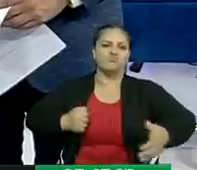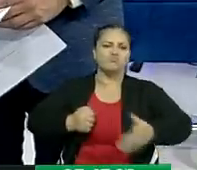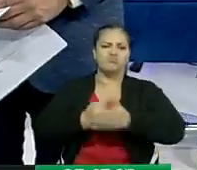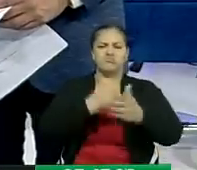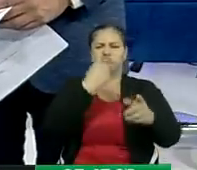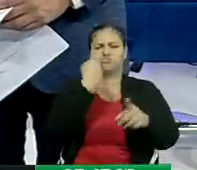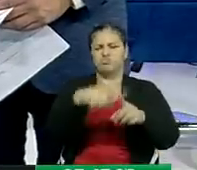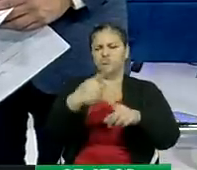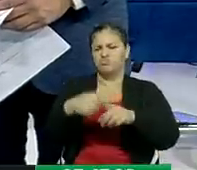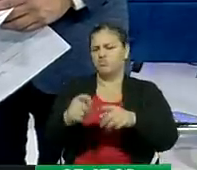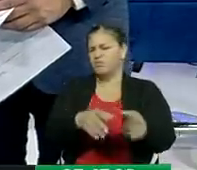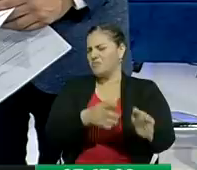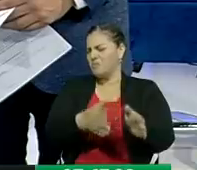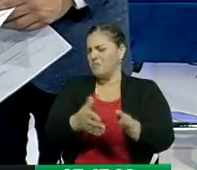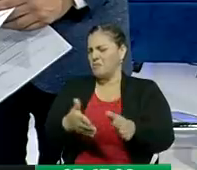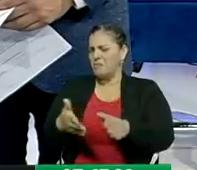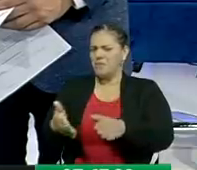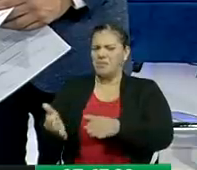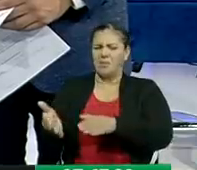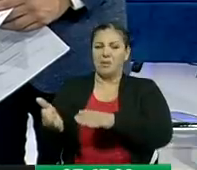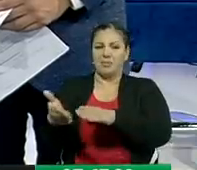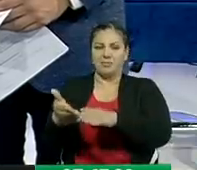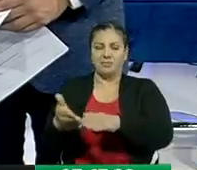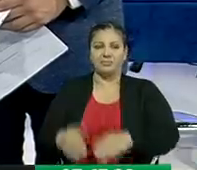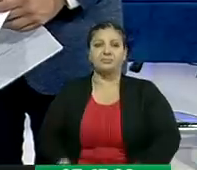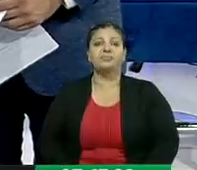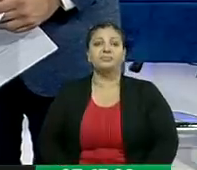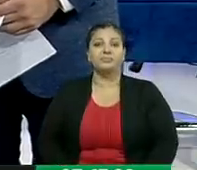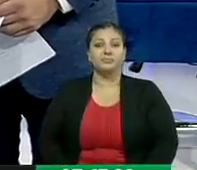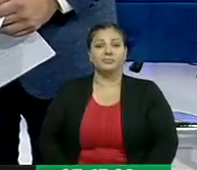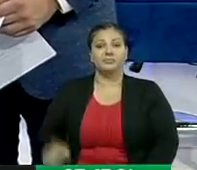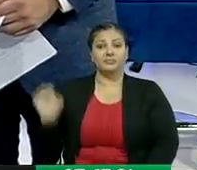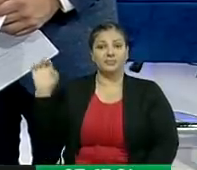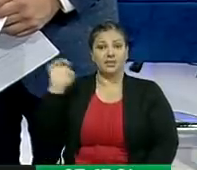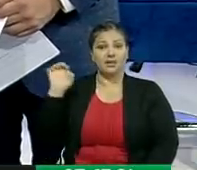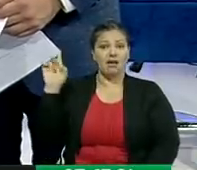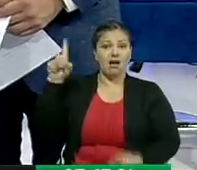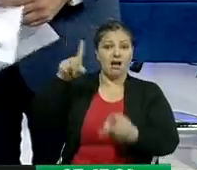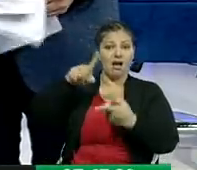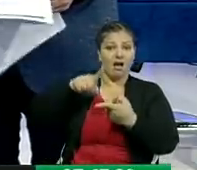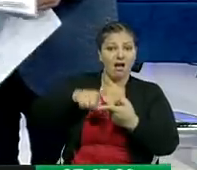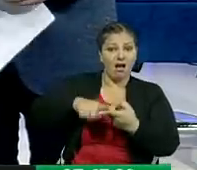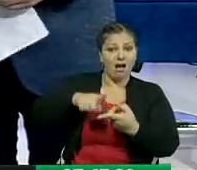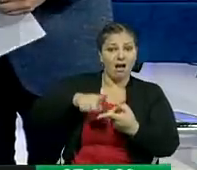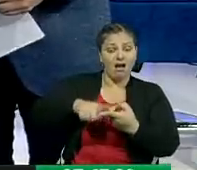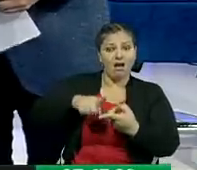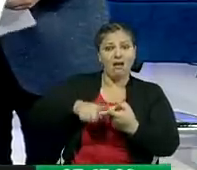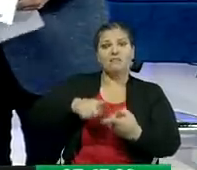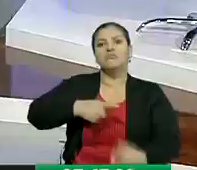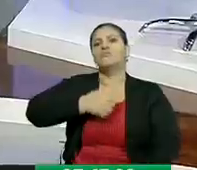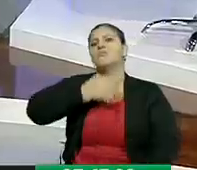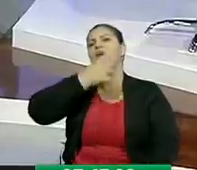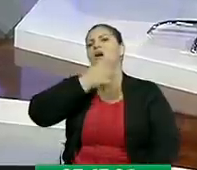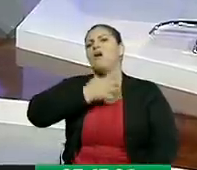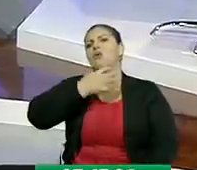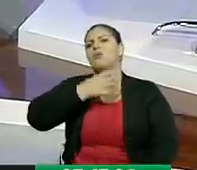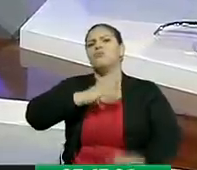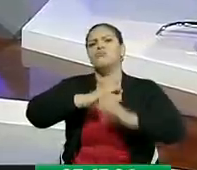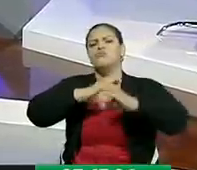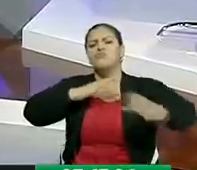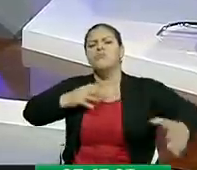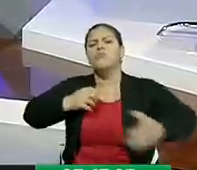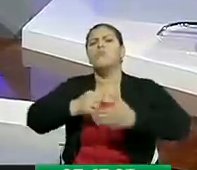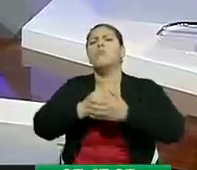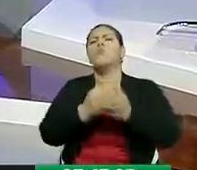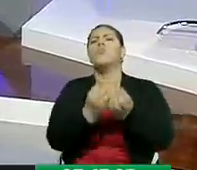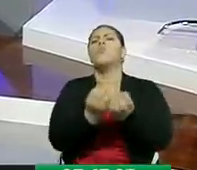y familias sumidas en una profunda tristeza. A continuación les presentamos un recuento de los percances más